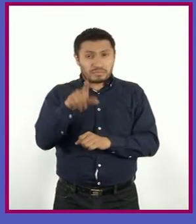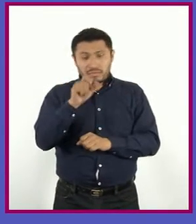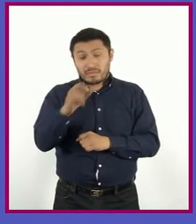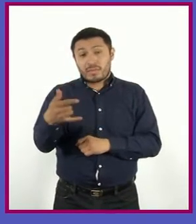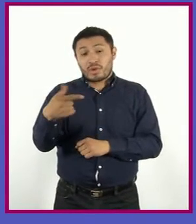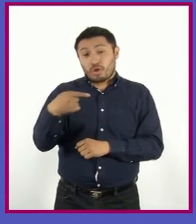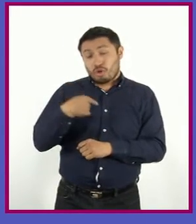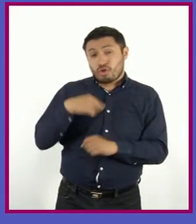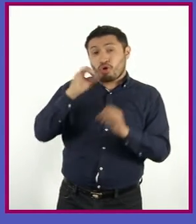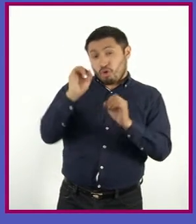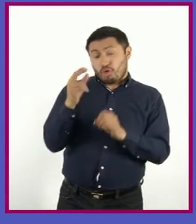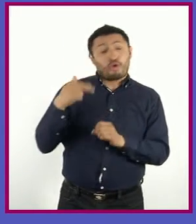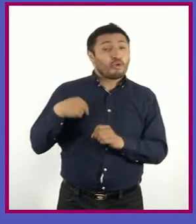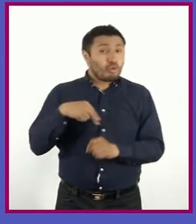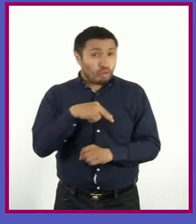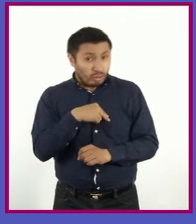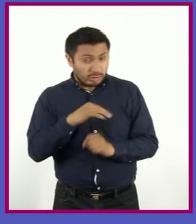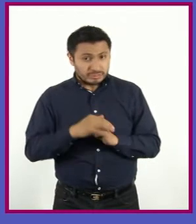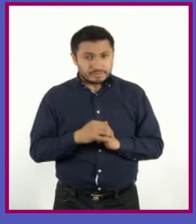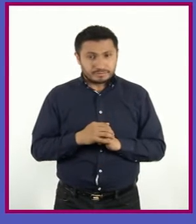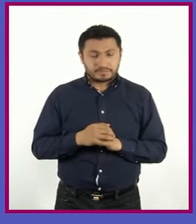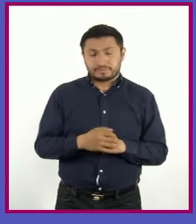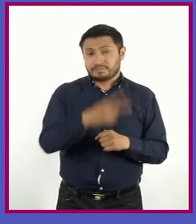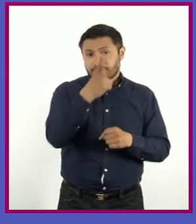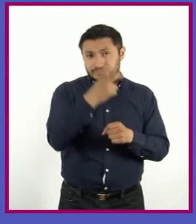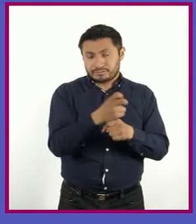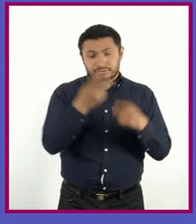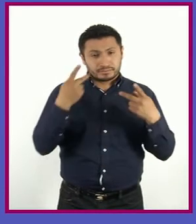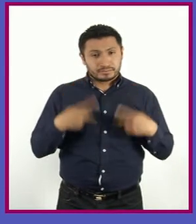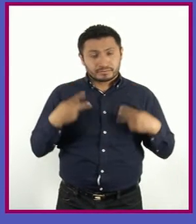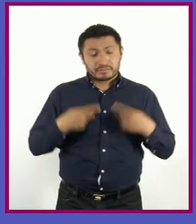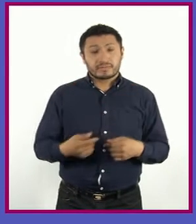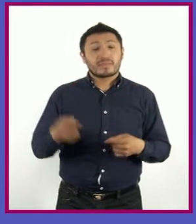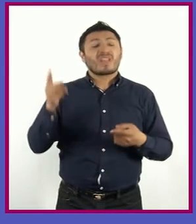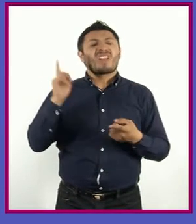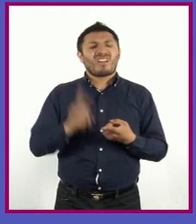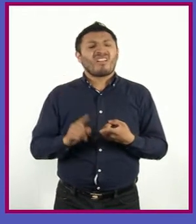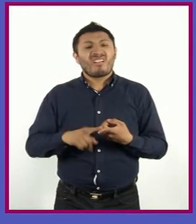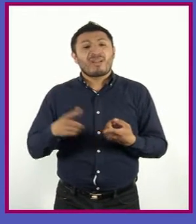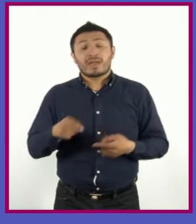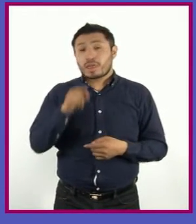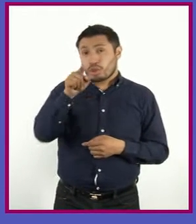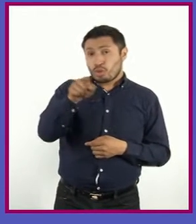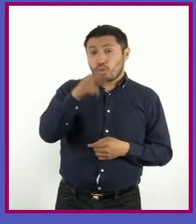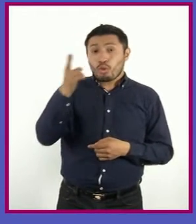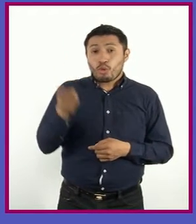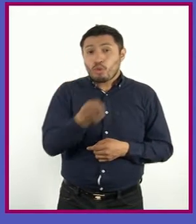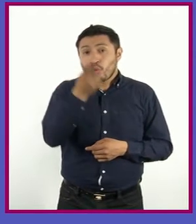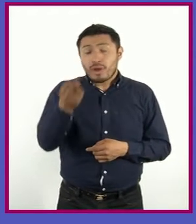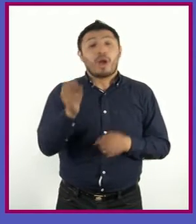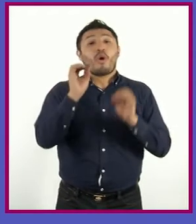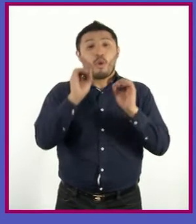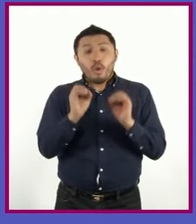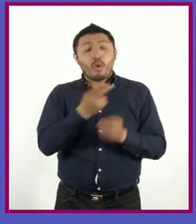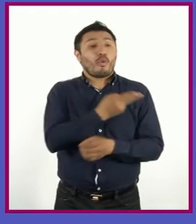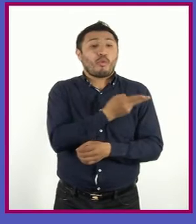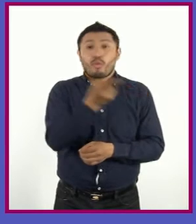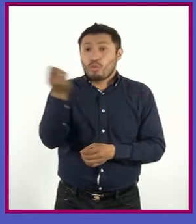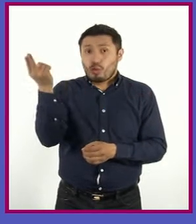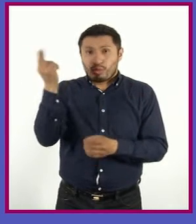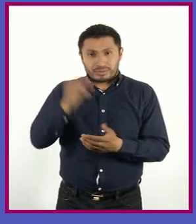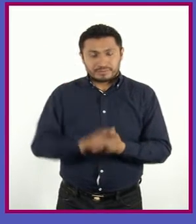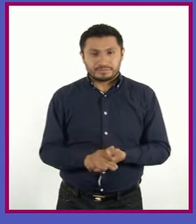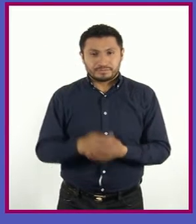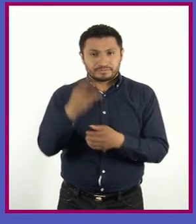o nosotros. La segunda persona a quien se le habla, tú, usted o ustedes.